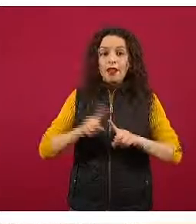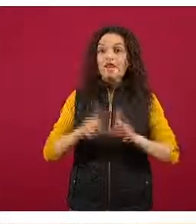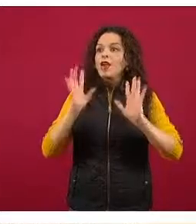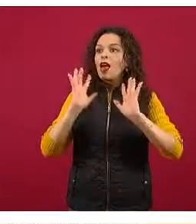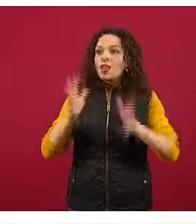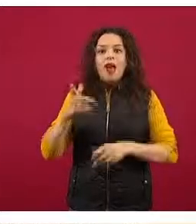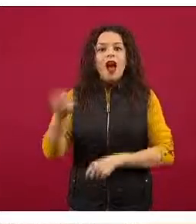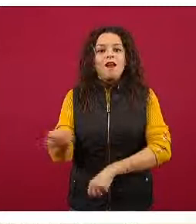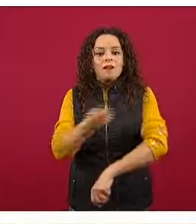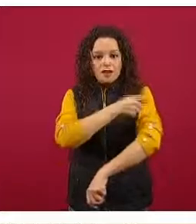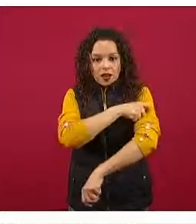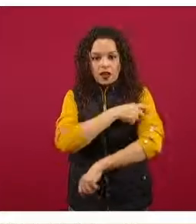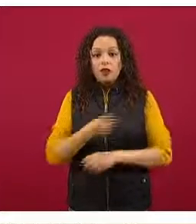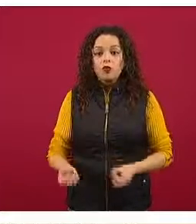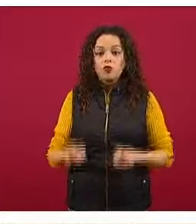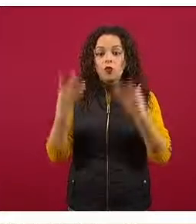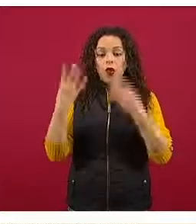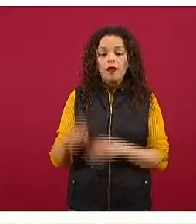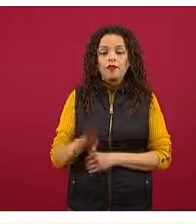a